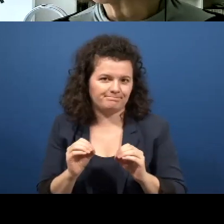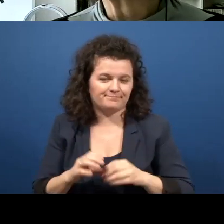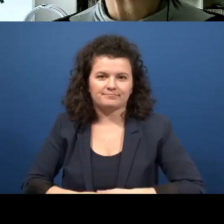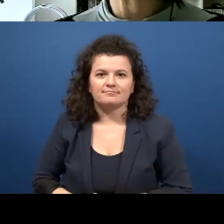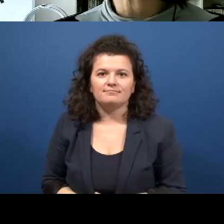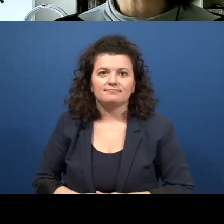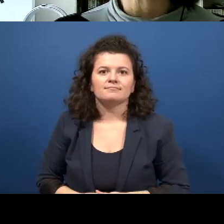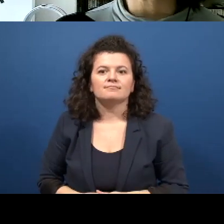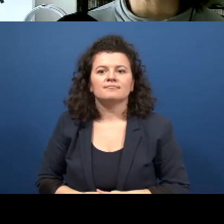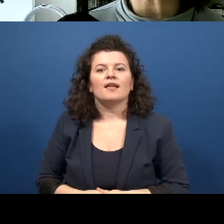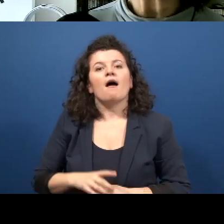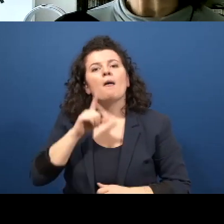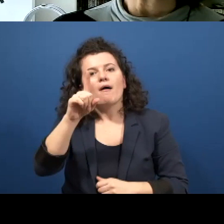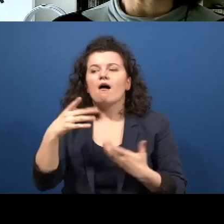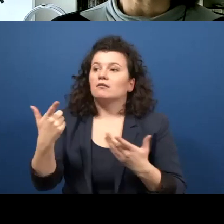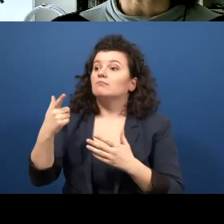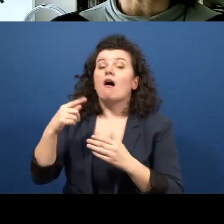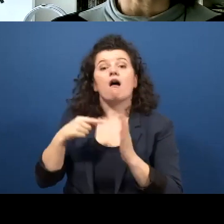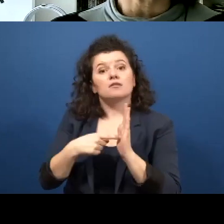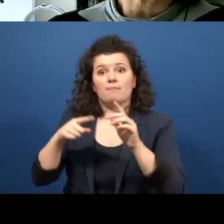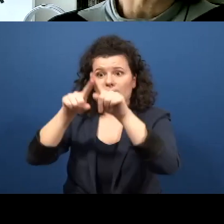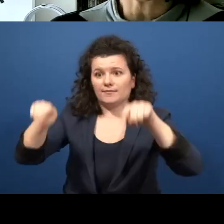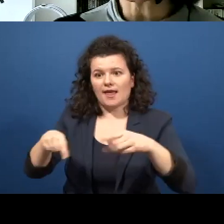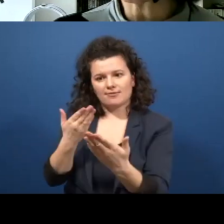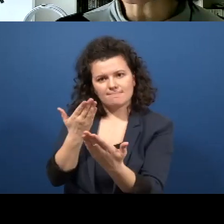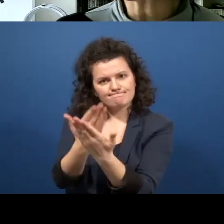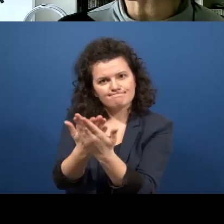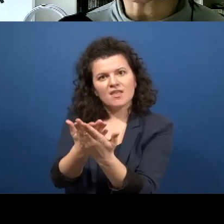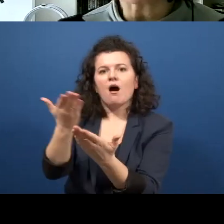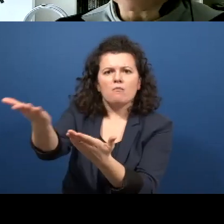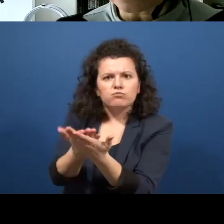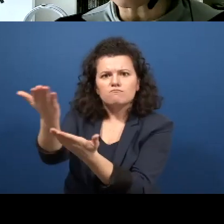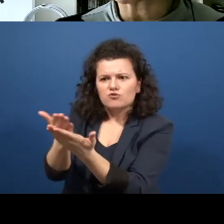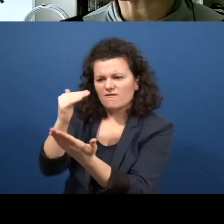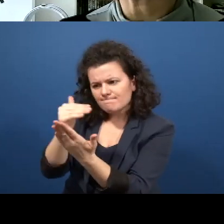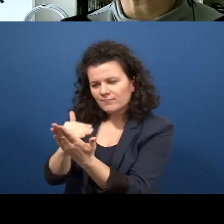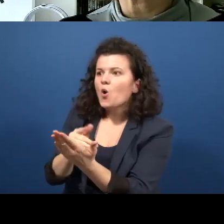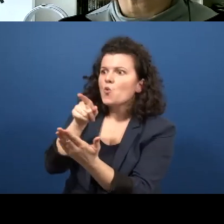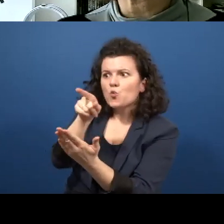tales, pero a través de referencias